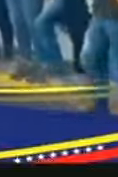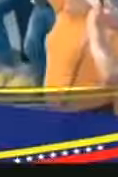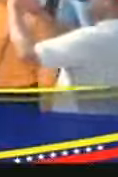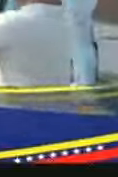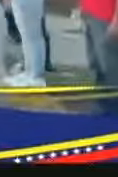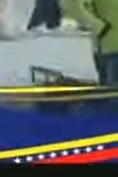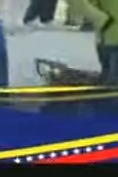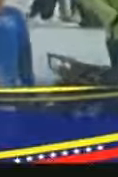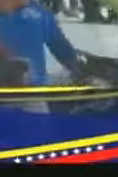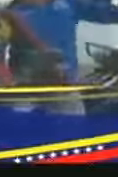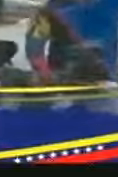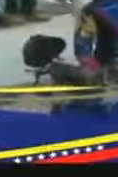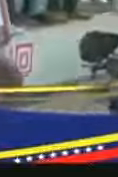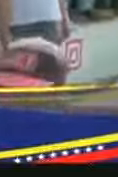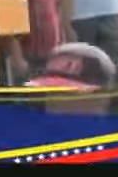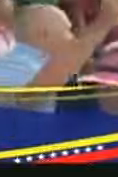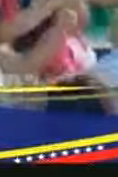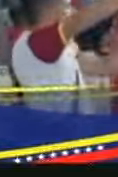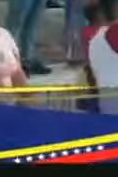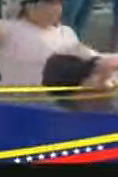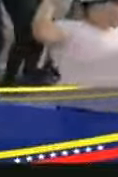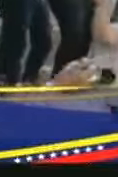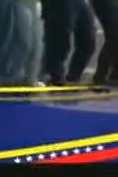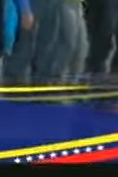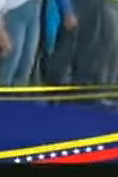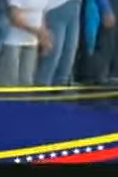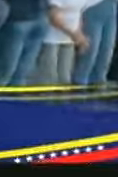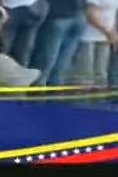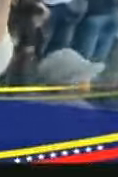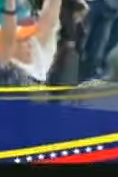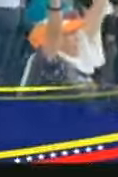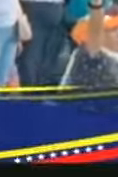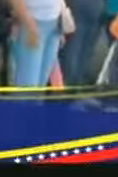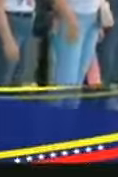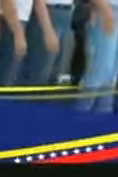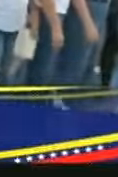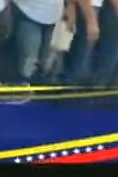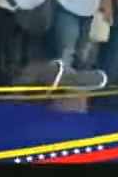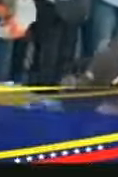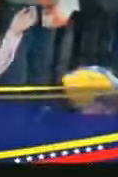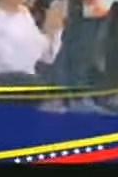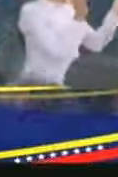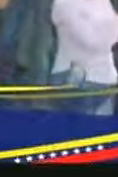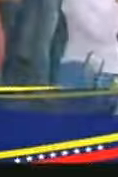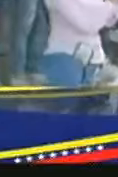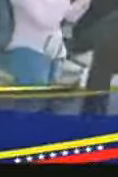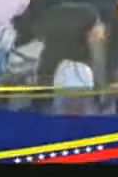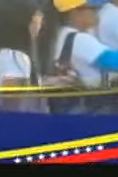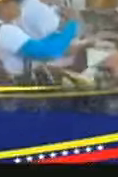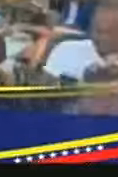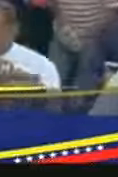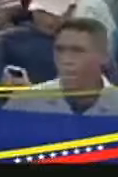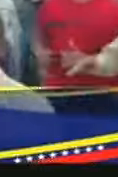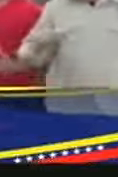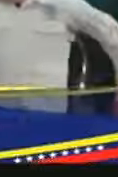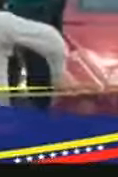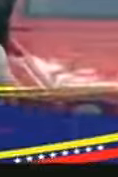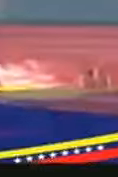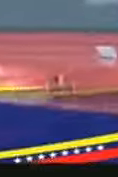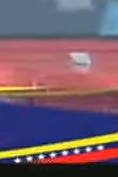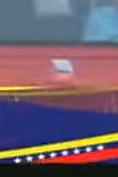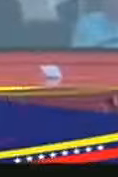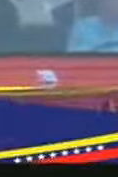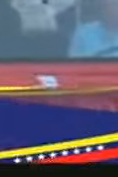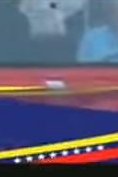pueblo venezolano en distintos sectores de nuestro país. Con mucha alegría, decíamos, en imágenes vemos este encuentro, pero sobre todo